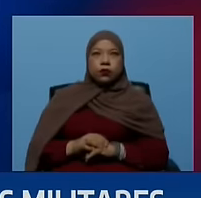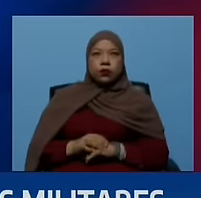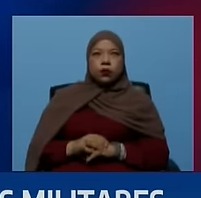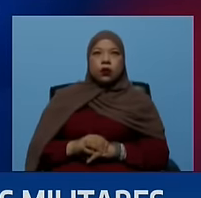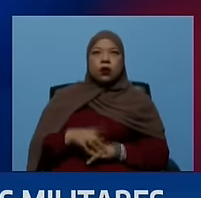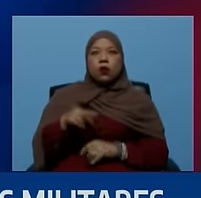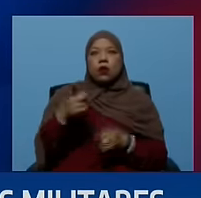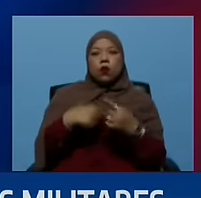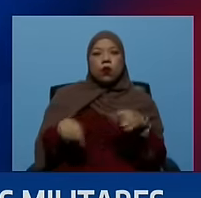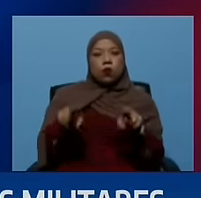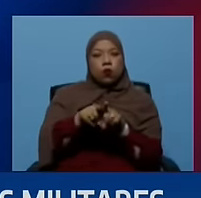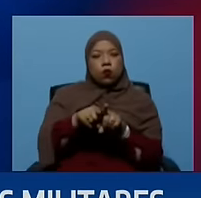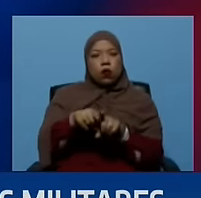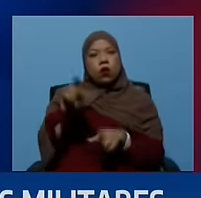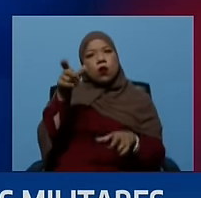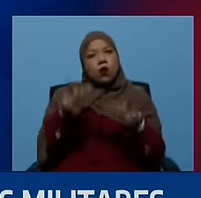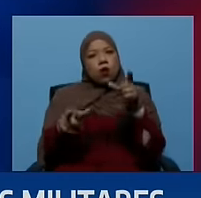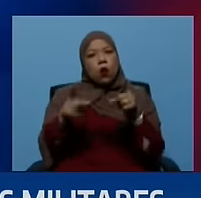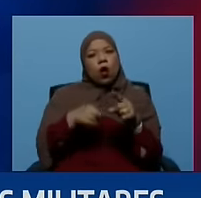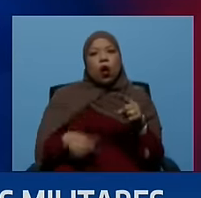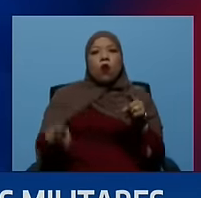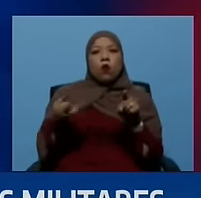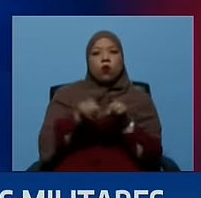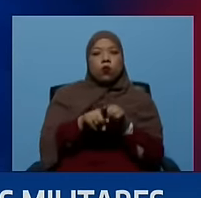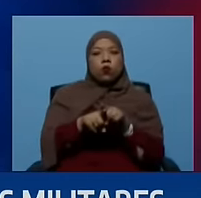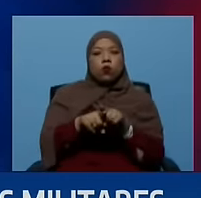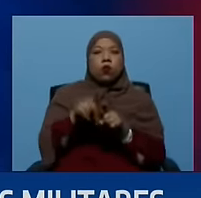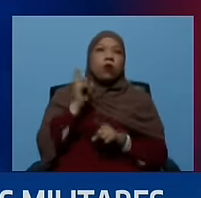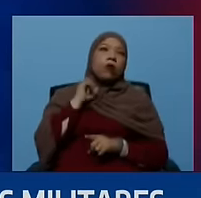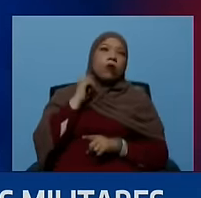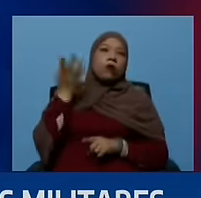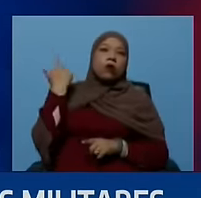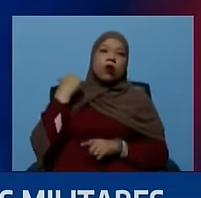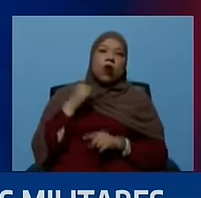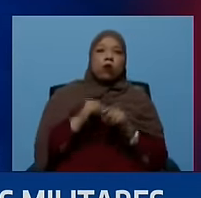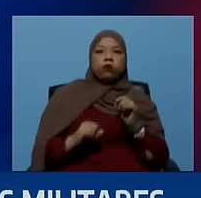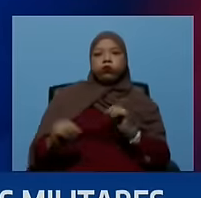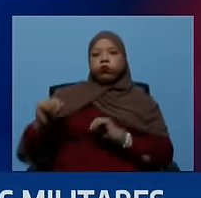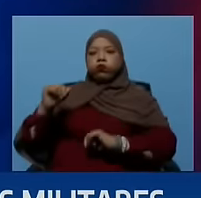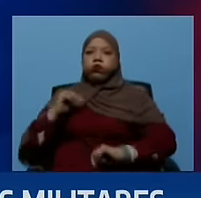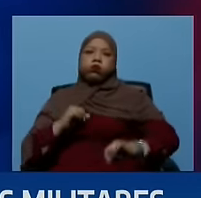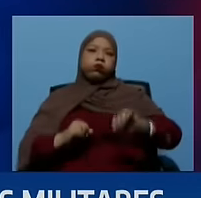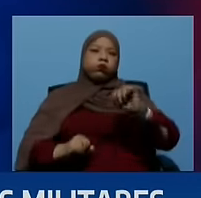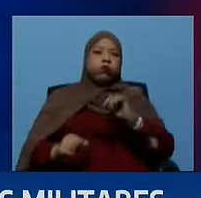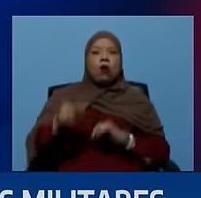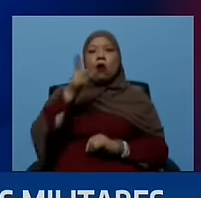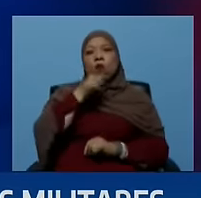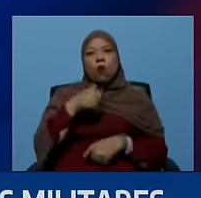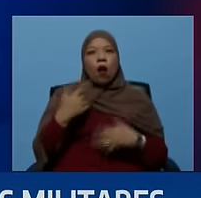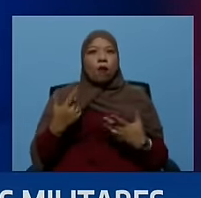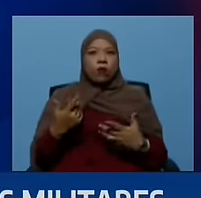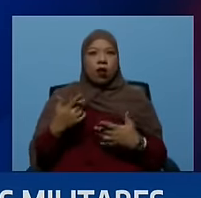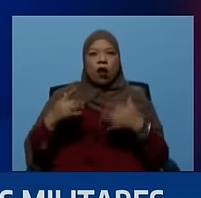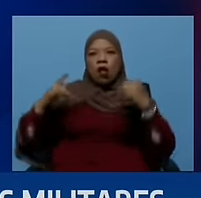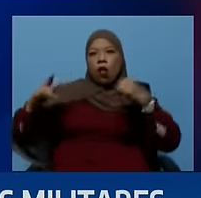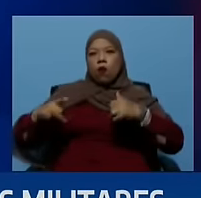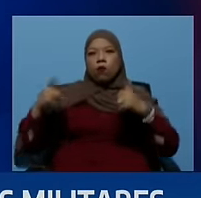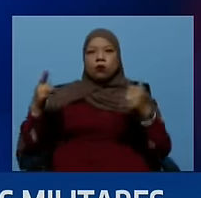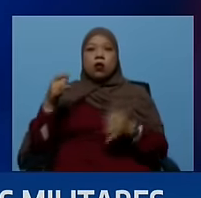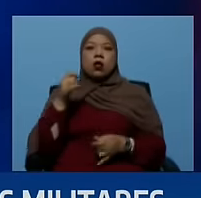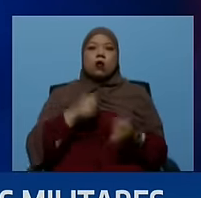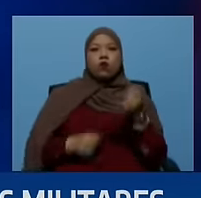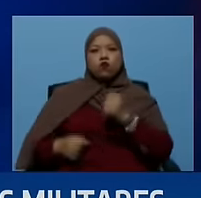éramos tan iguales como ustedes en la época no se bailaba reggaetón porque no existía en la época se bailaba